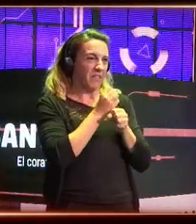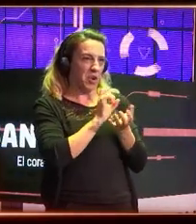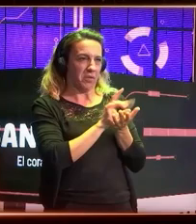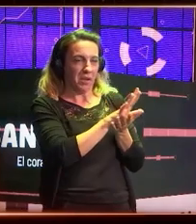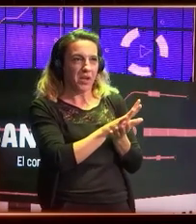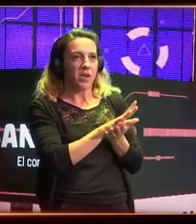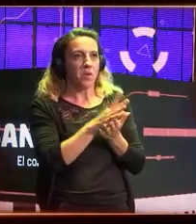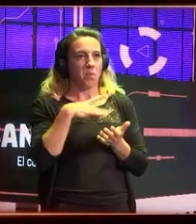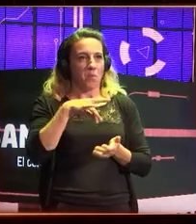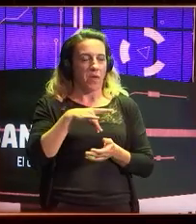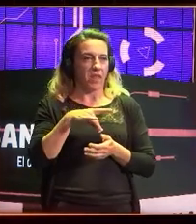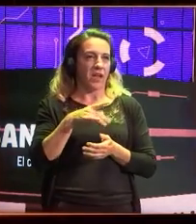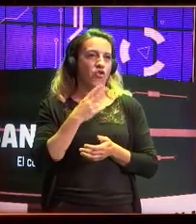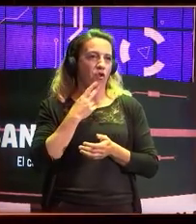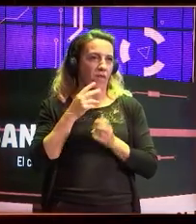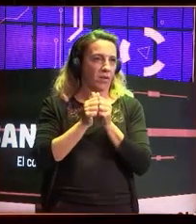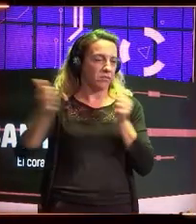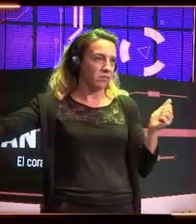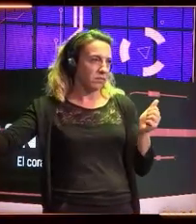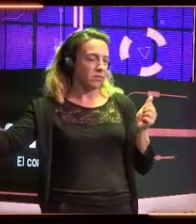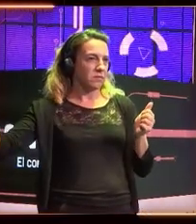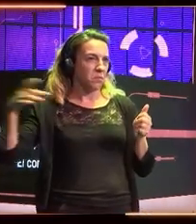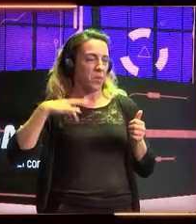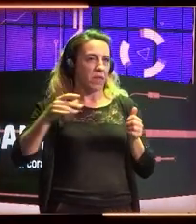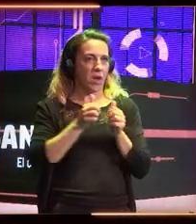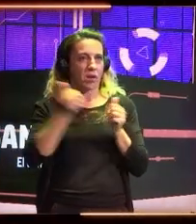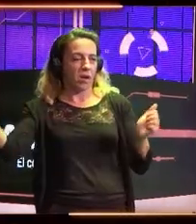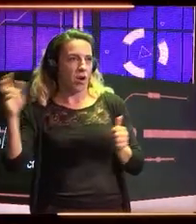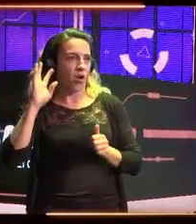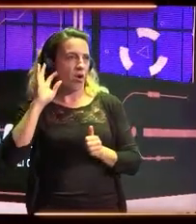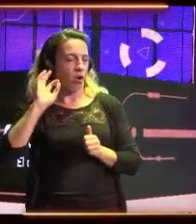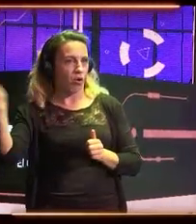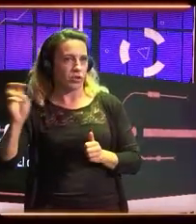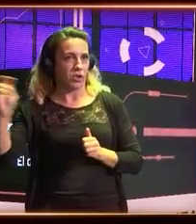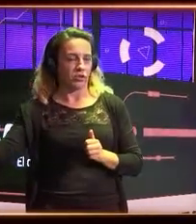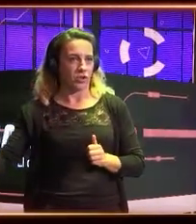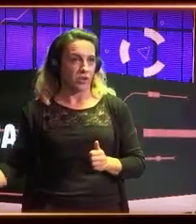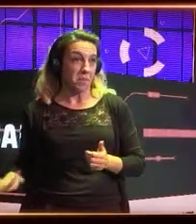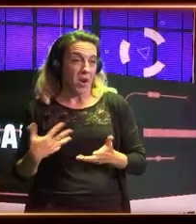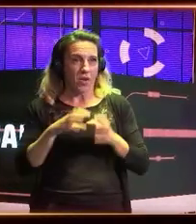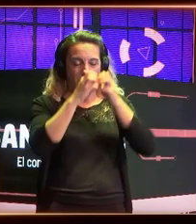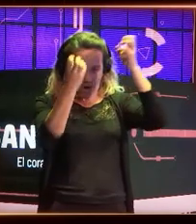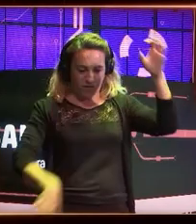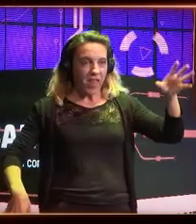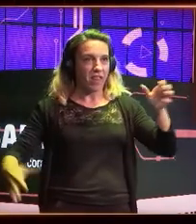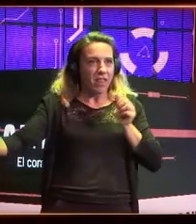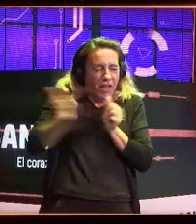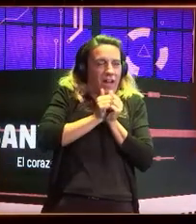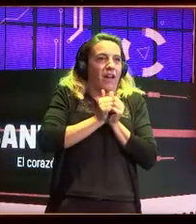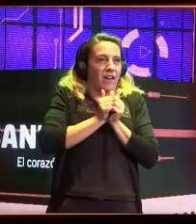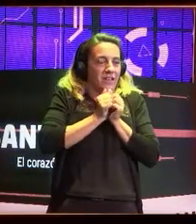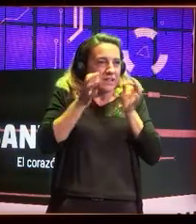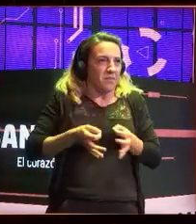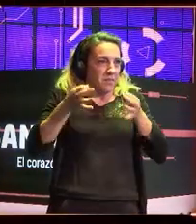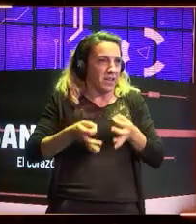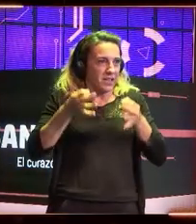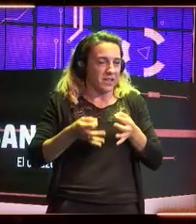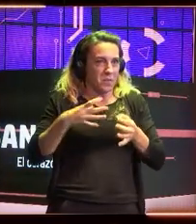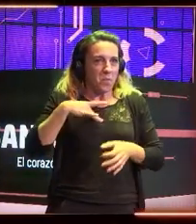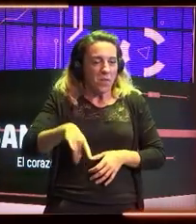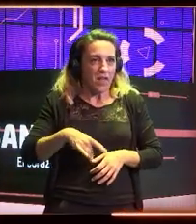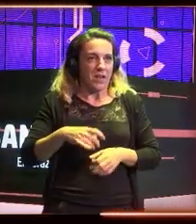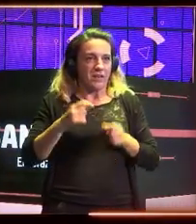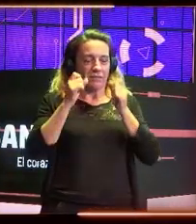puede dejar la novia te puede dejar otra novia y y otra pero la gravedad no te va a dejar no te va a abandonar nunca te va a pasar alguna vez que te levantas por la